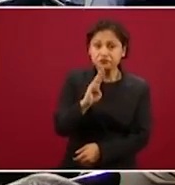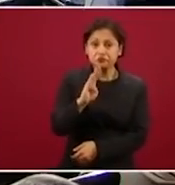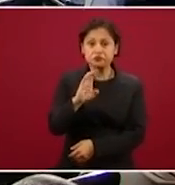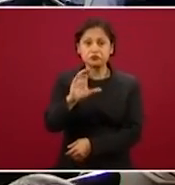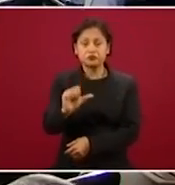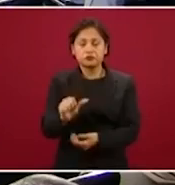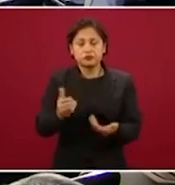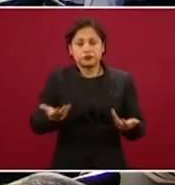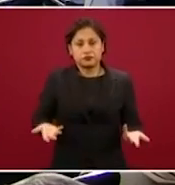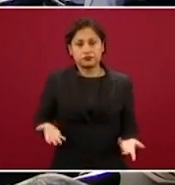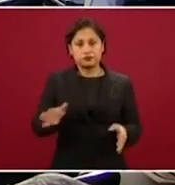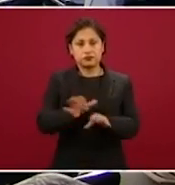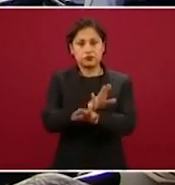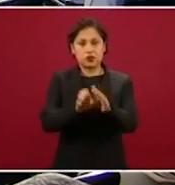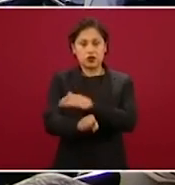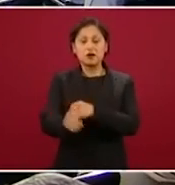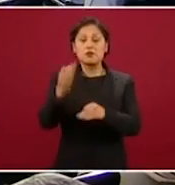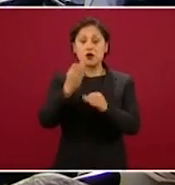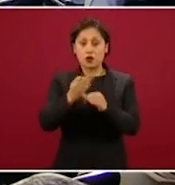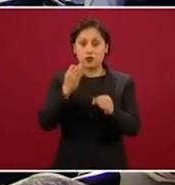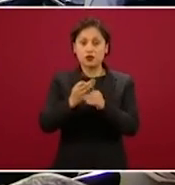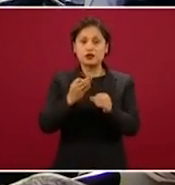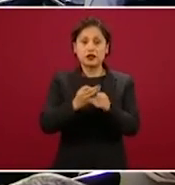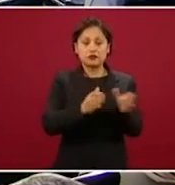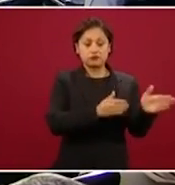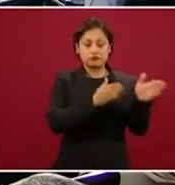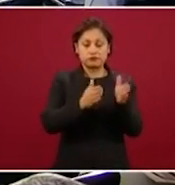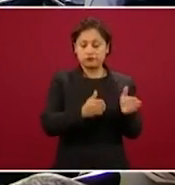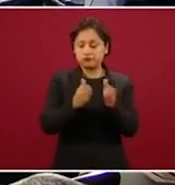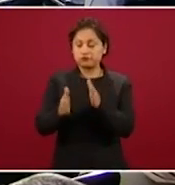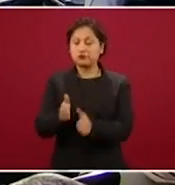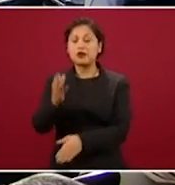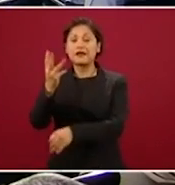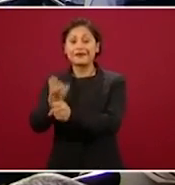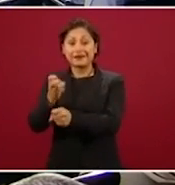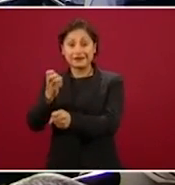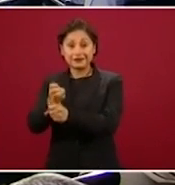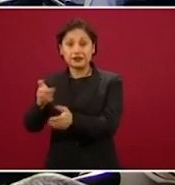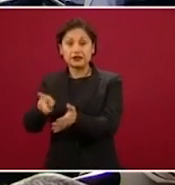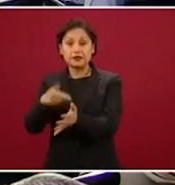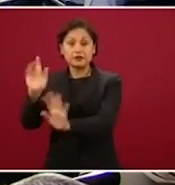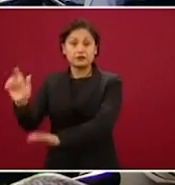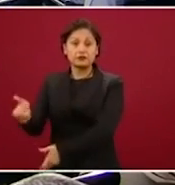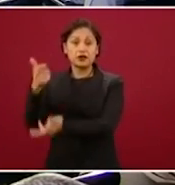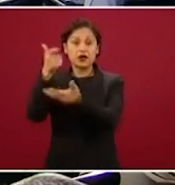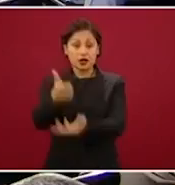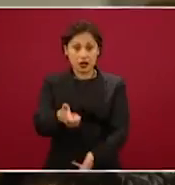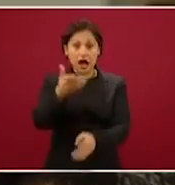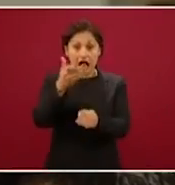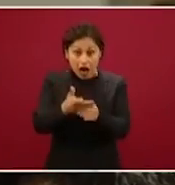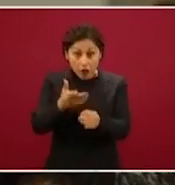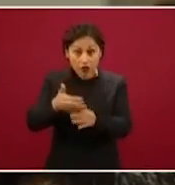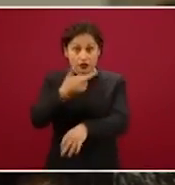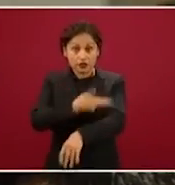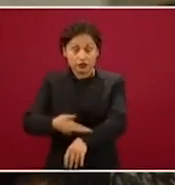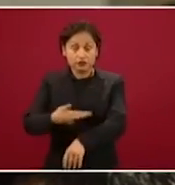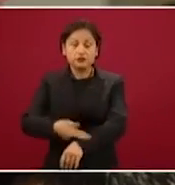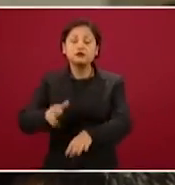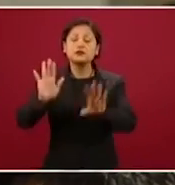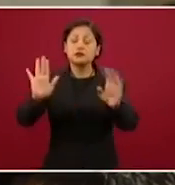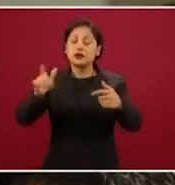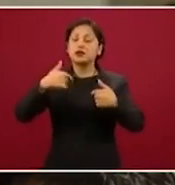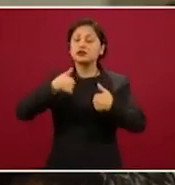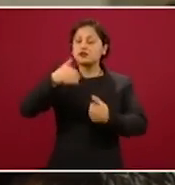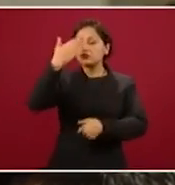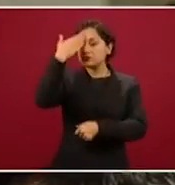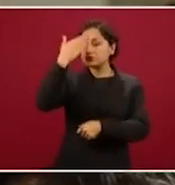está en proceso la tercera remesa, usted ya lo sabe, está en proceso ahorita la tercera remesa. Sé que usted ha movido cielo, mar y